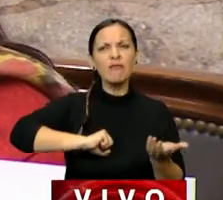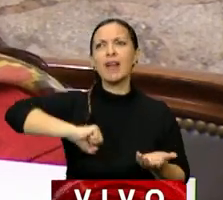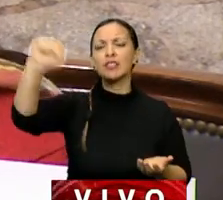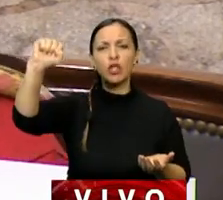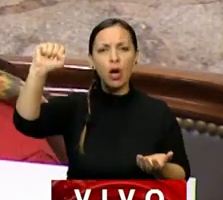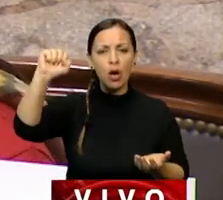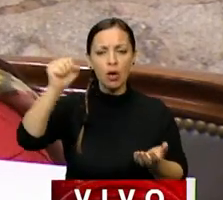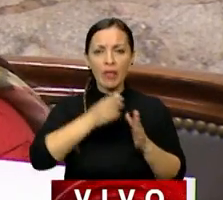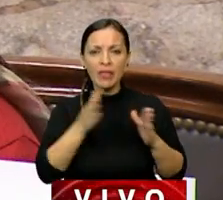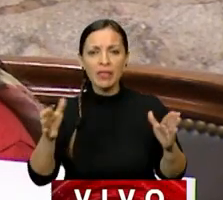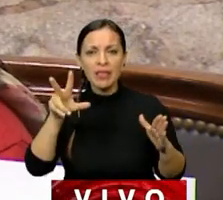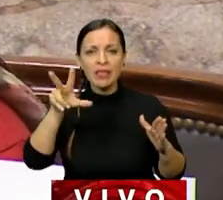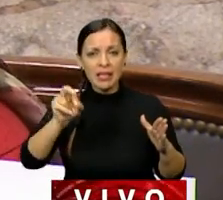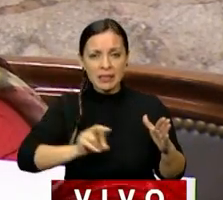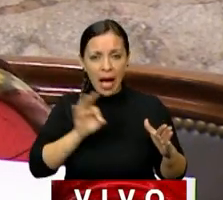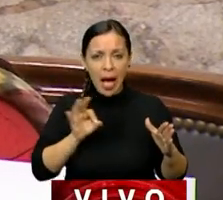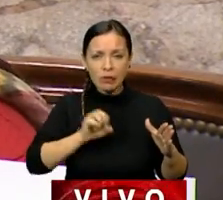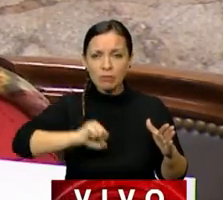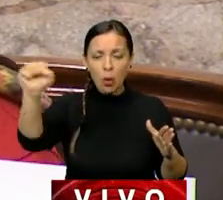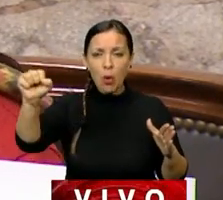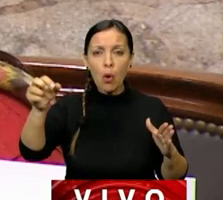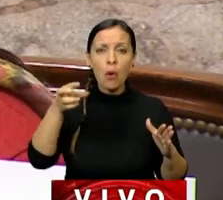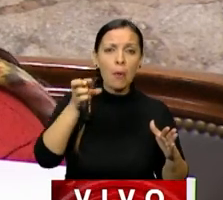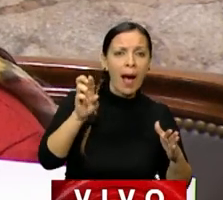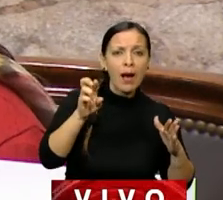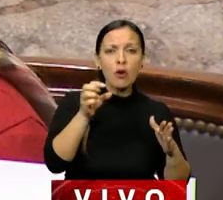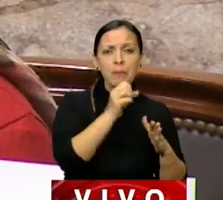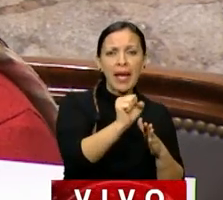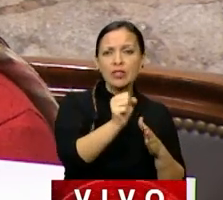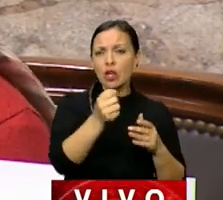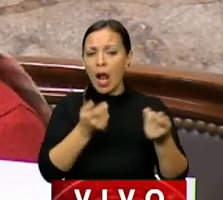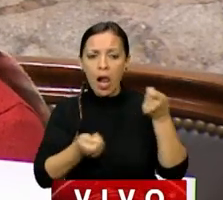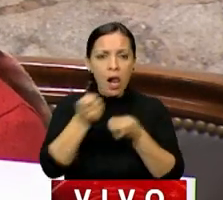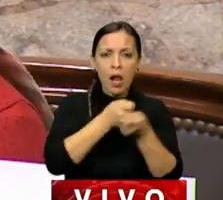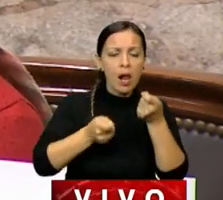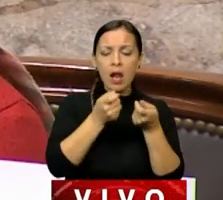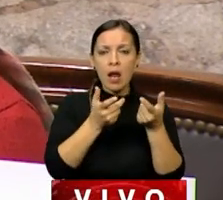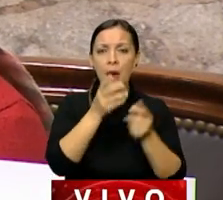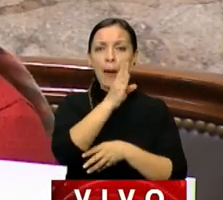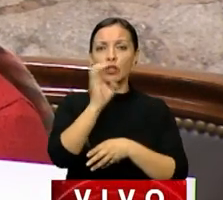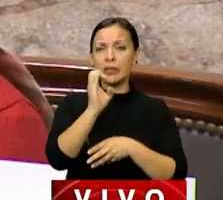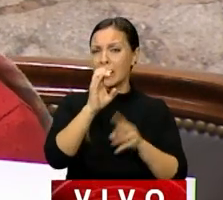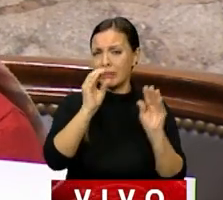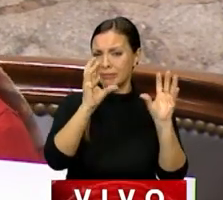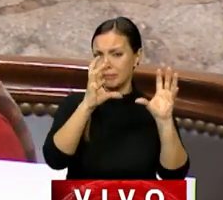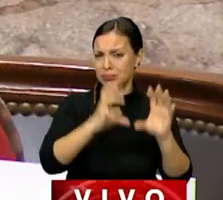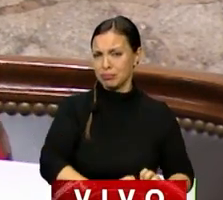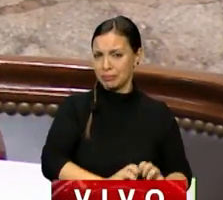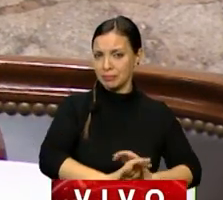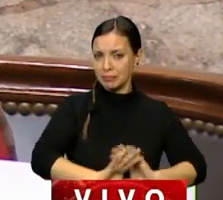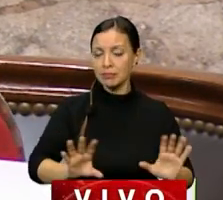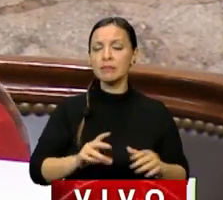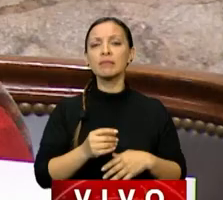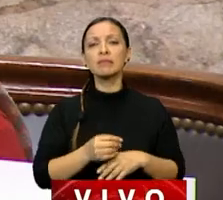últimas tres décadas, de una corrida cambiaria contra el Banco Central, que está quebrado, es un recurso